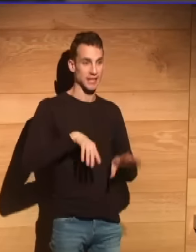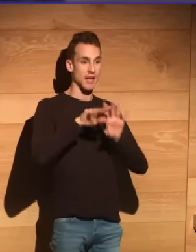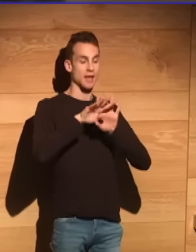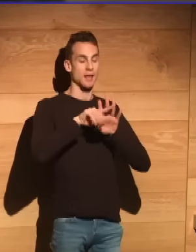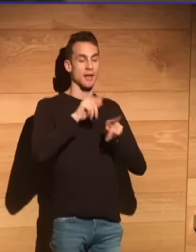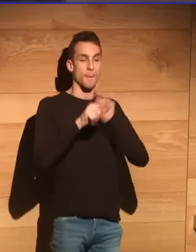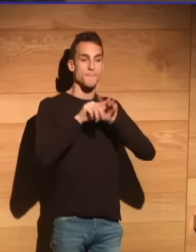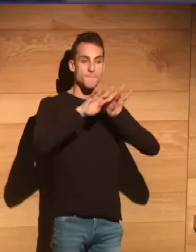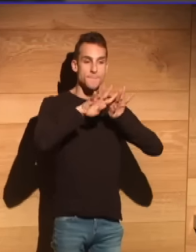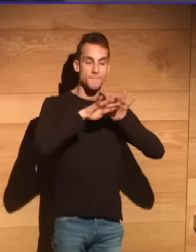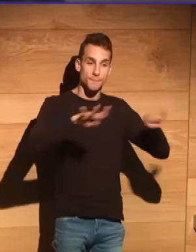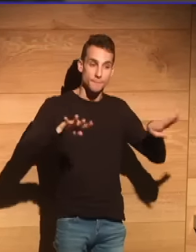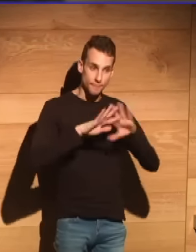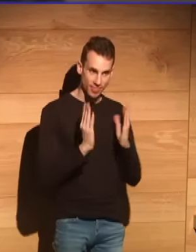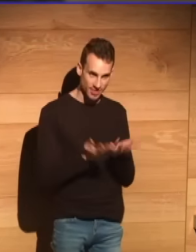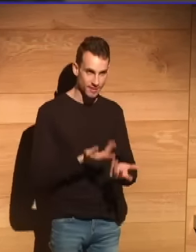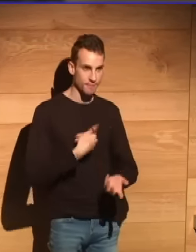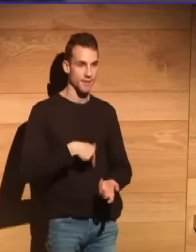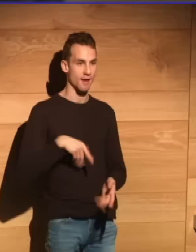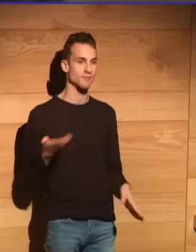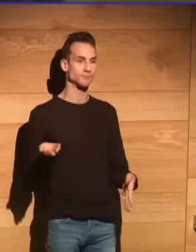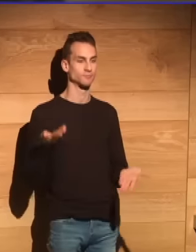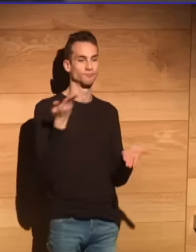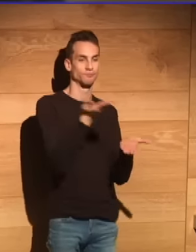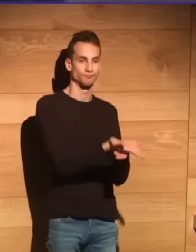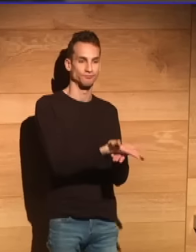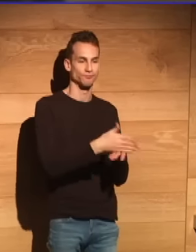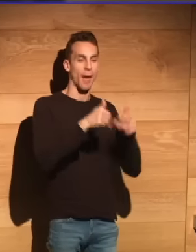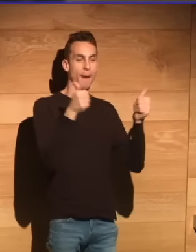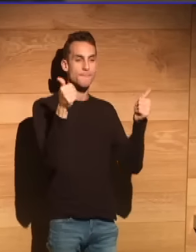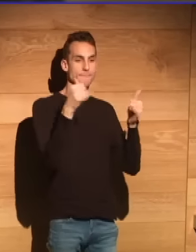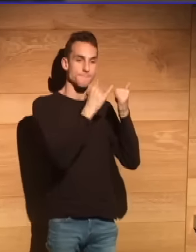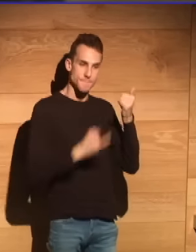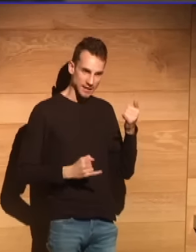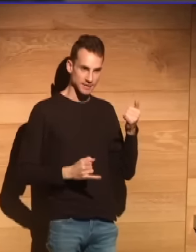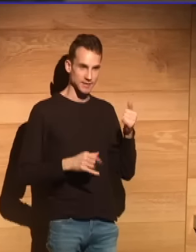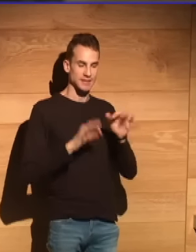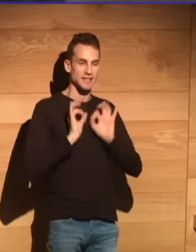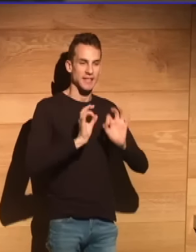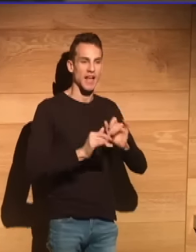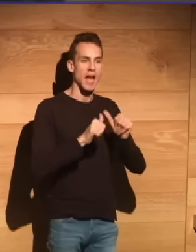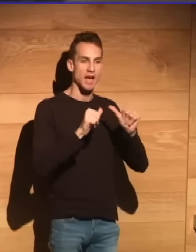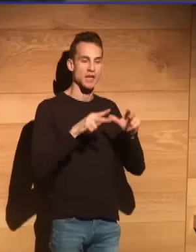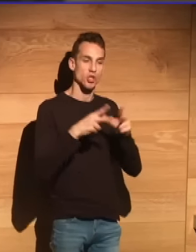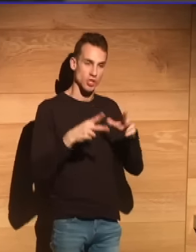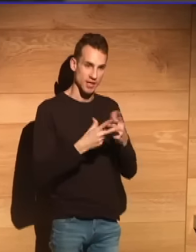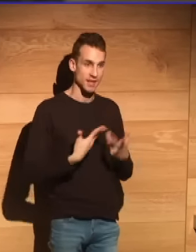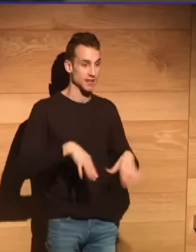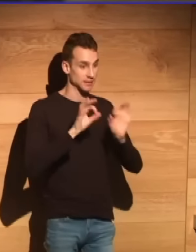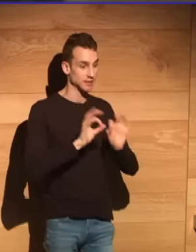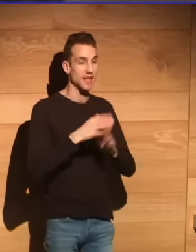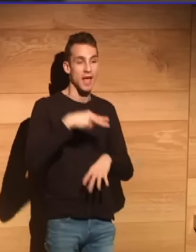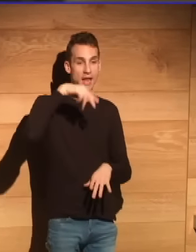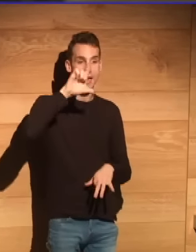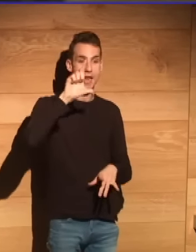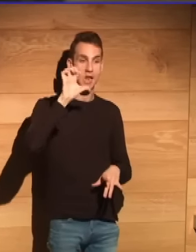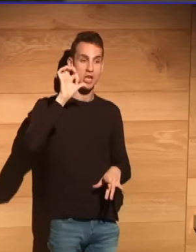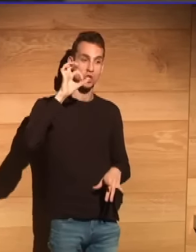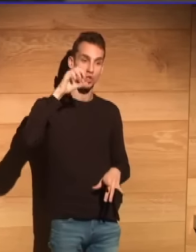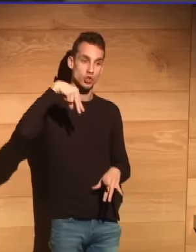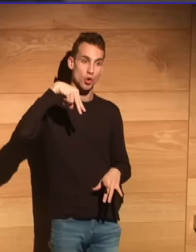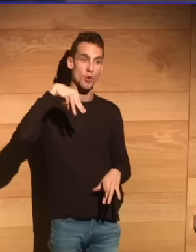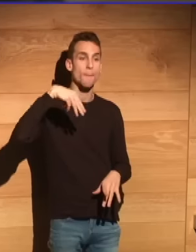de manifiesto las brechas tan grandes que hay en la sociedad y en concreto, decía Nelson Mandela, que la educación